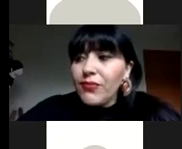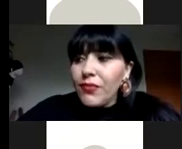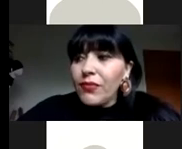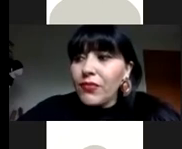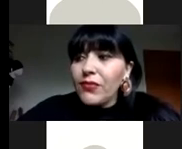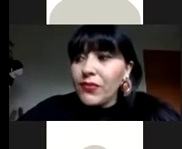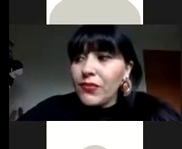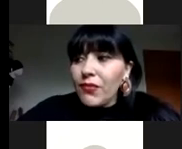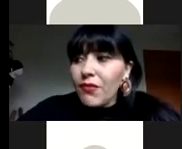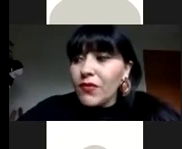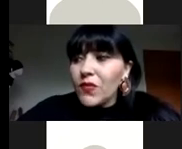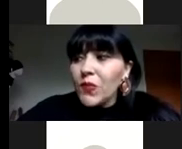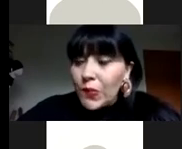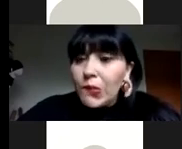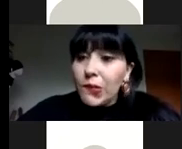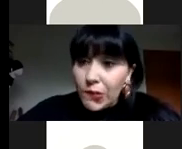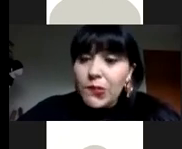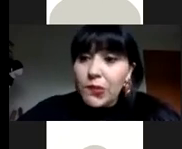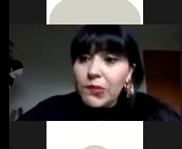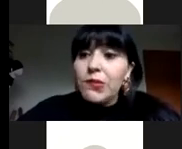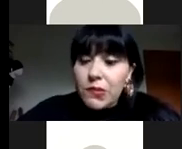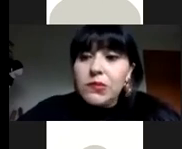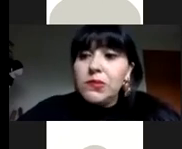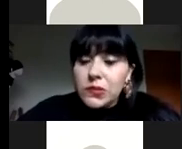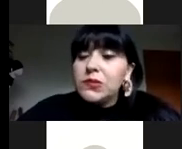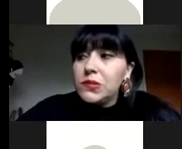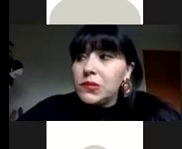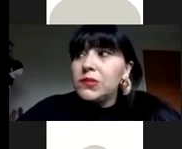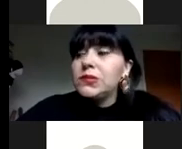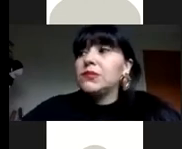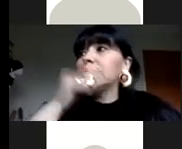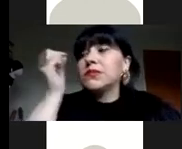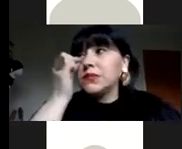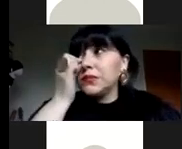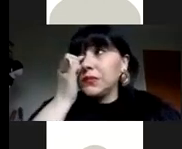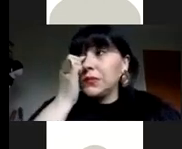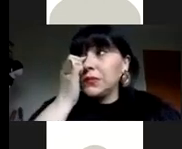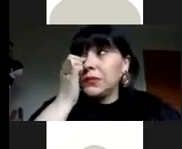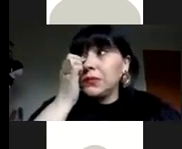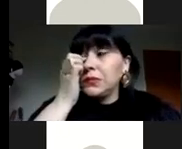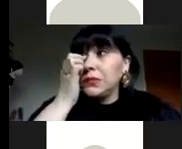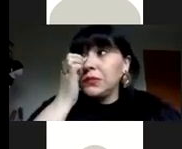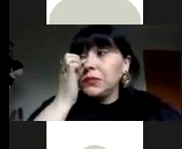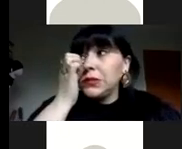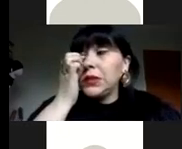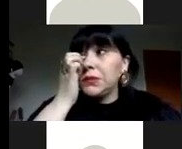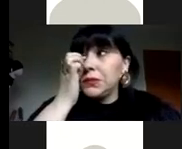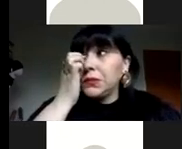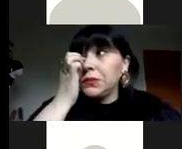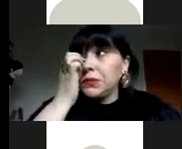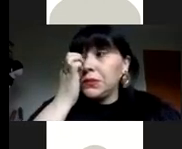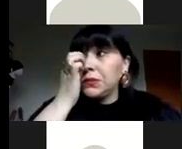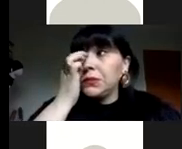sistema que de alguna manera lo protege. Muchos de los participantes hoy día han hablado de este tema de que la escuela y que